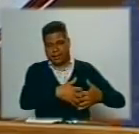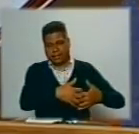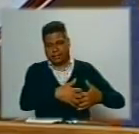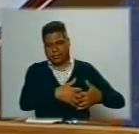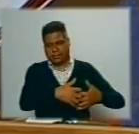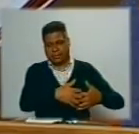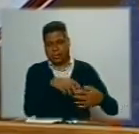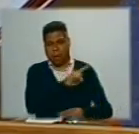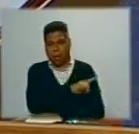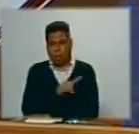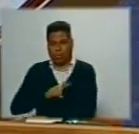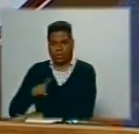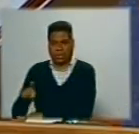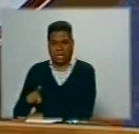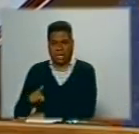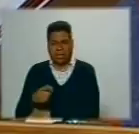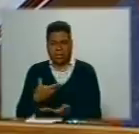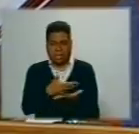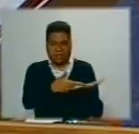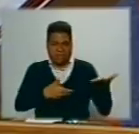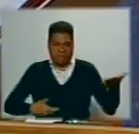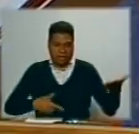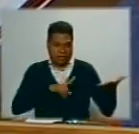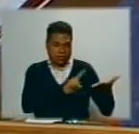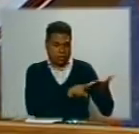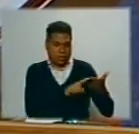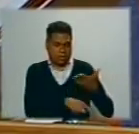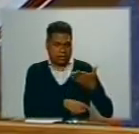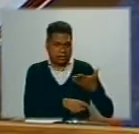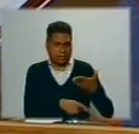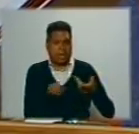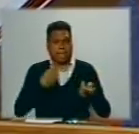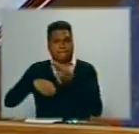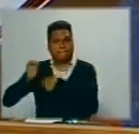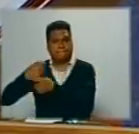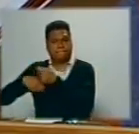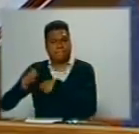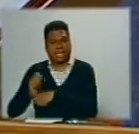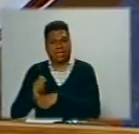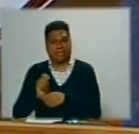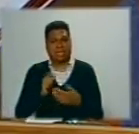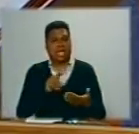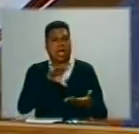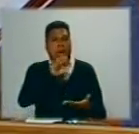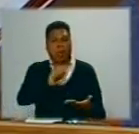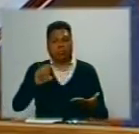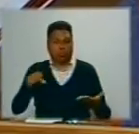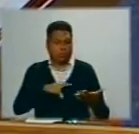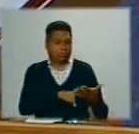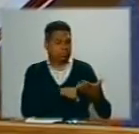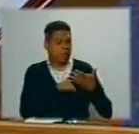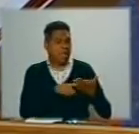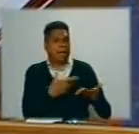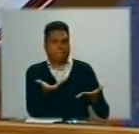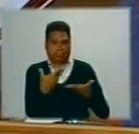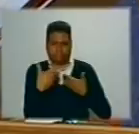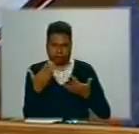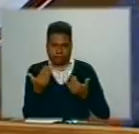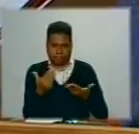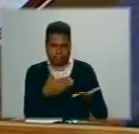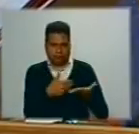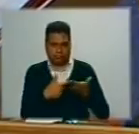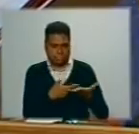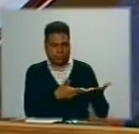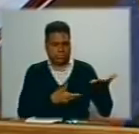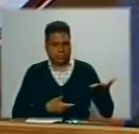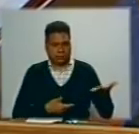están obligados a entregar facturas que documenten la venta o la prestación del servicio. Cuando al momento de facturar la